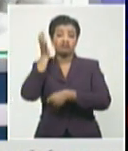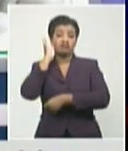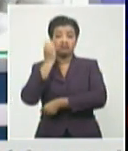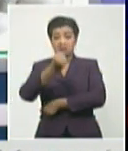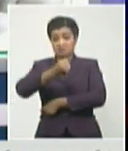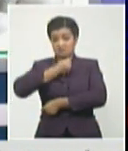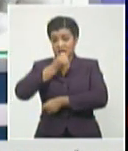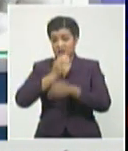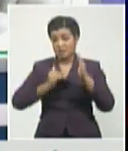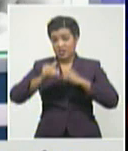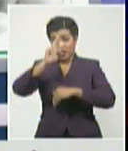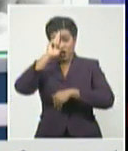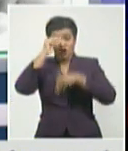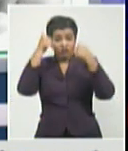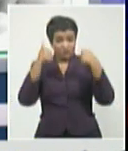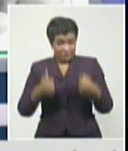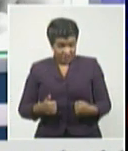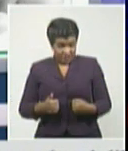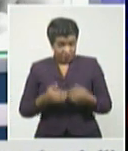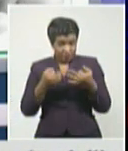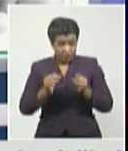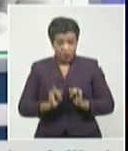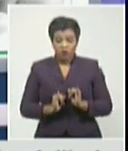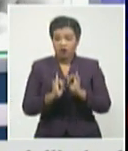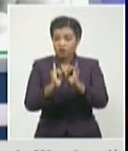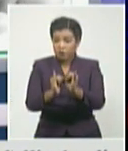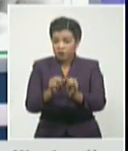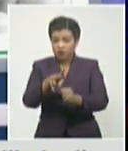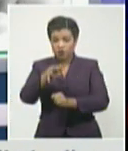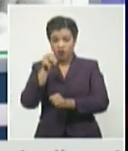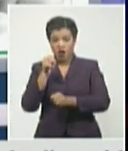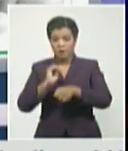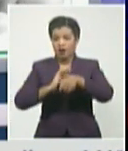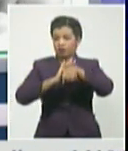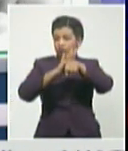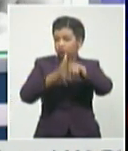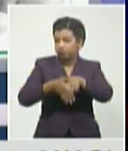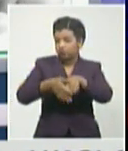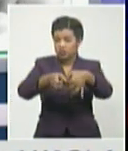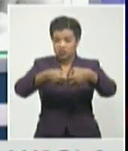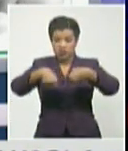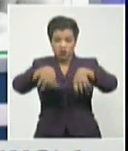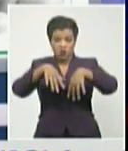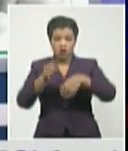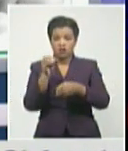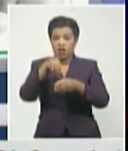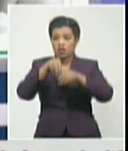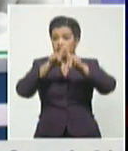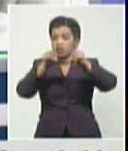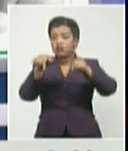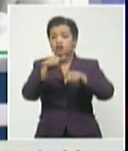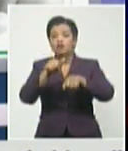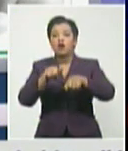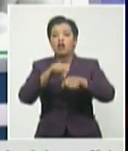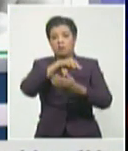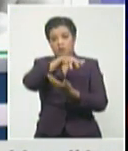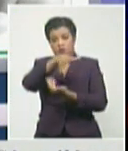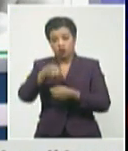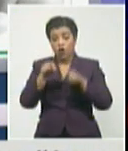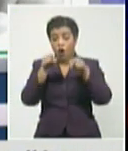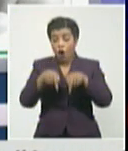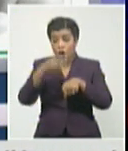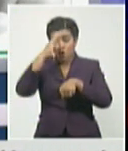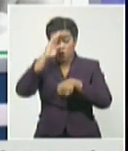ministerio de salud pública sobre la actualización del comportamiento de la cob y 19 en cuba y el resto del mundo hoy la nación